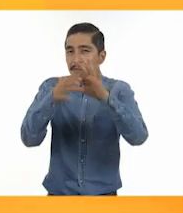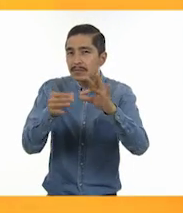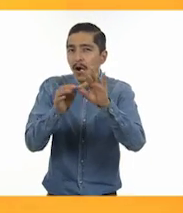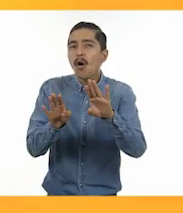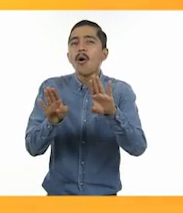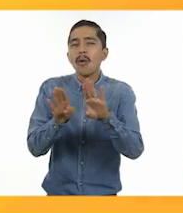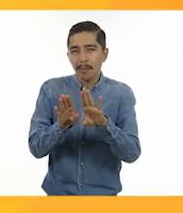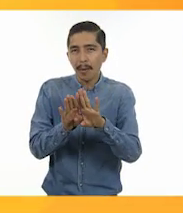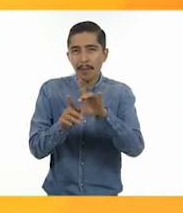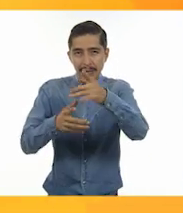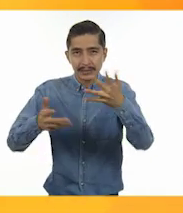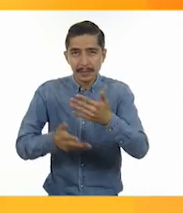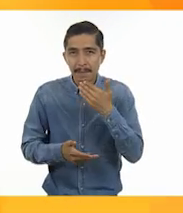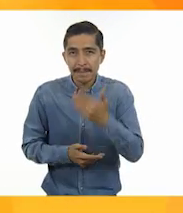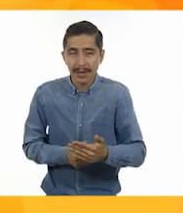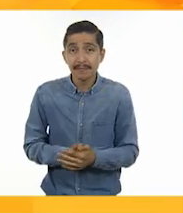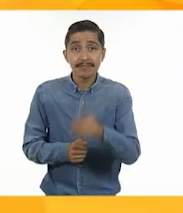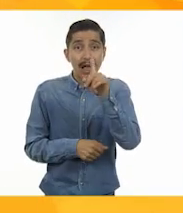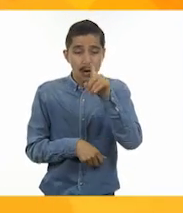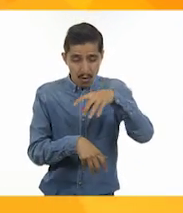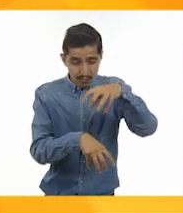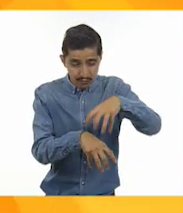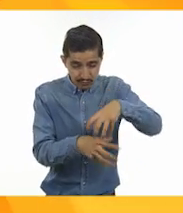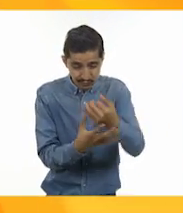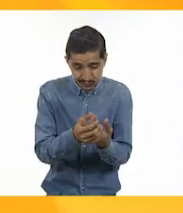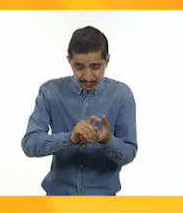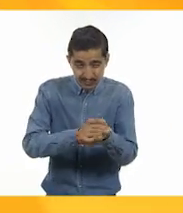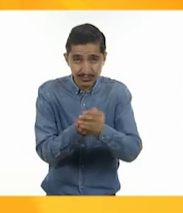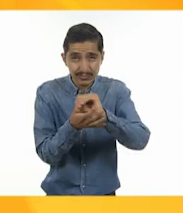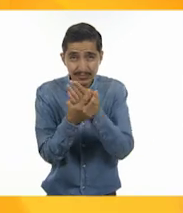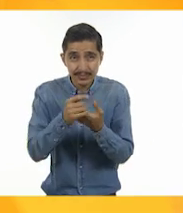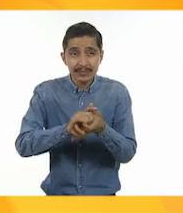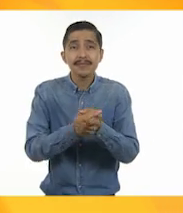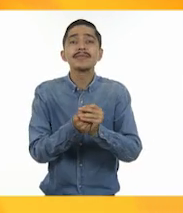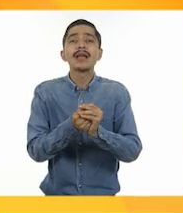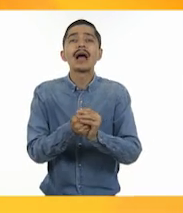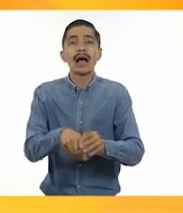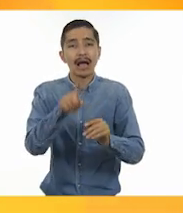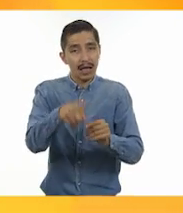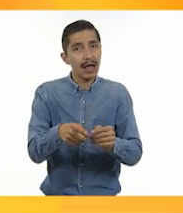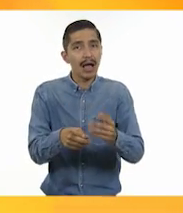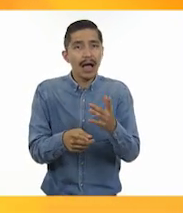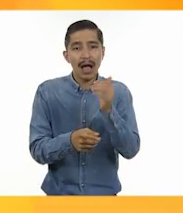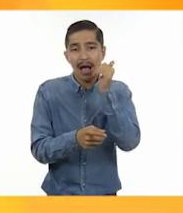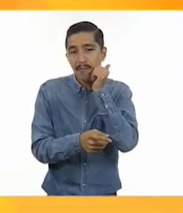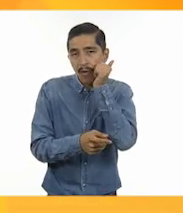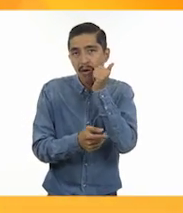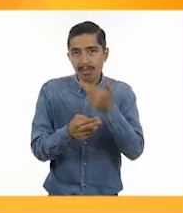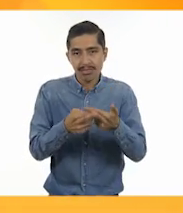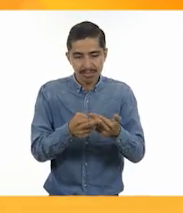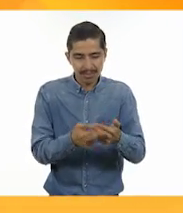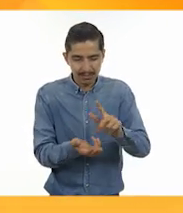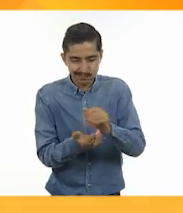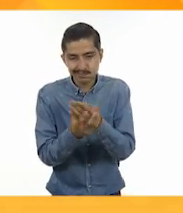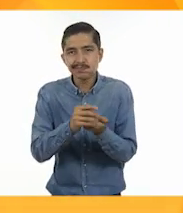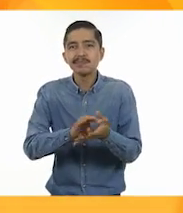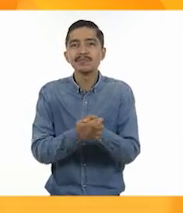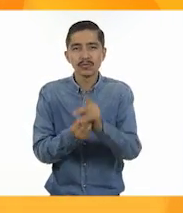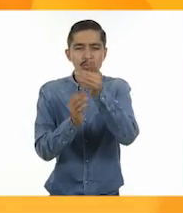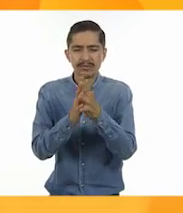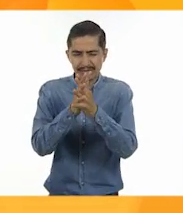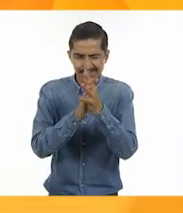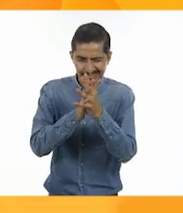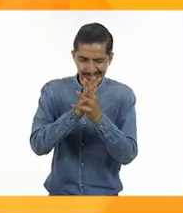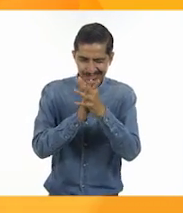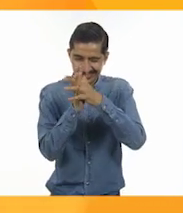hacerlo correctamente. Moja tus manos. Usa suficiente jabón. Frota tus palmas una